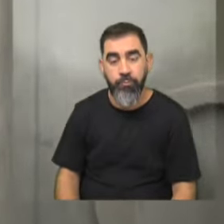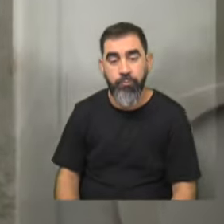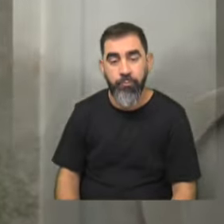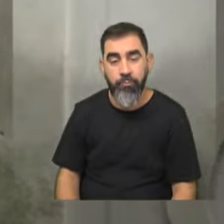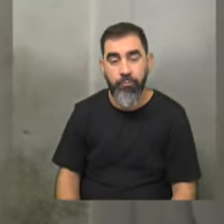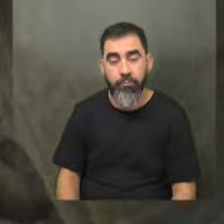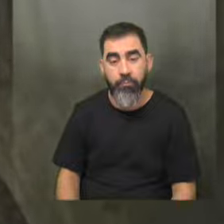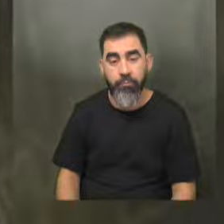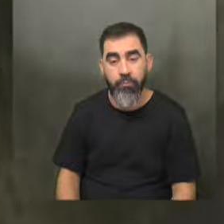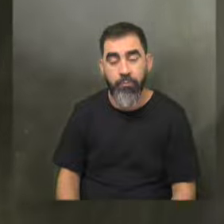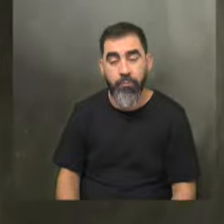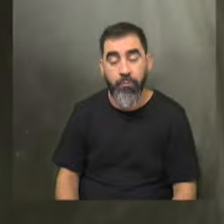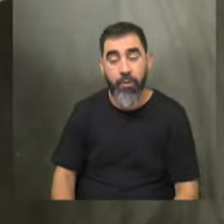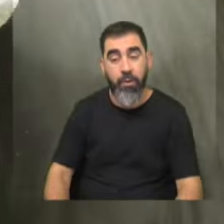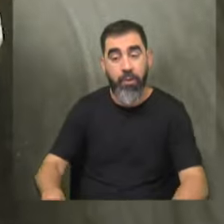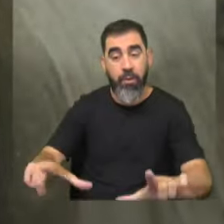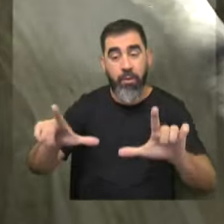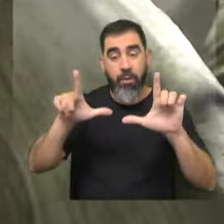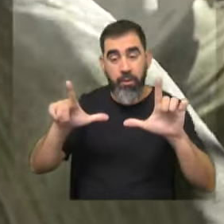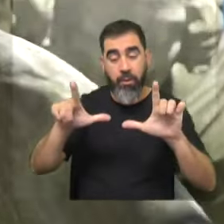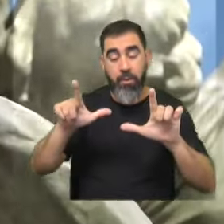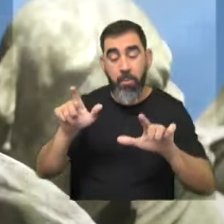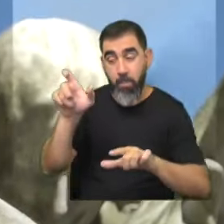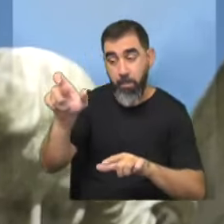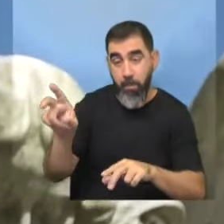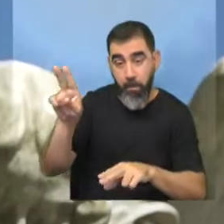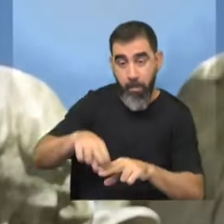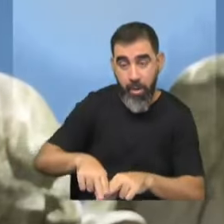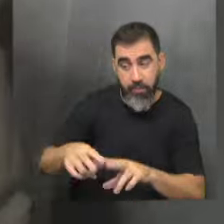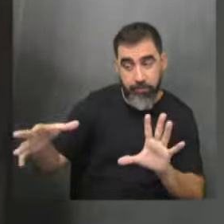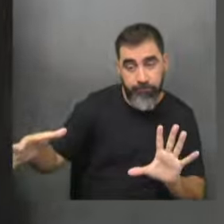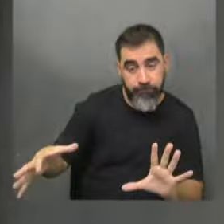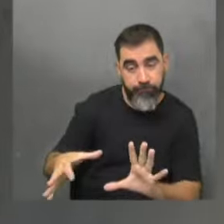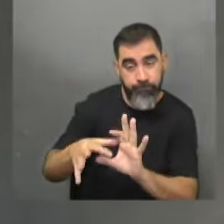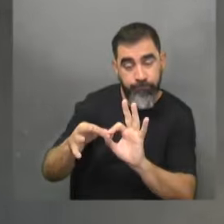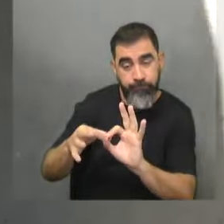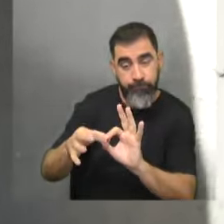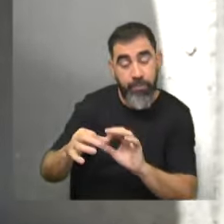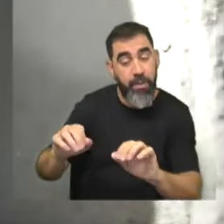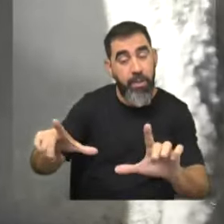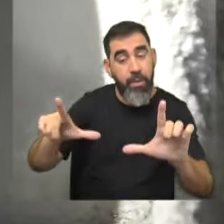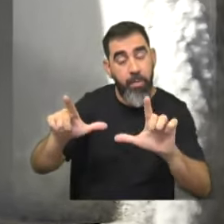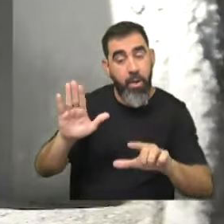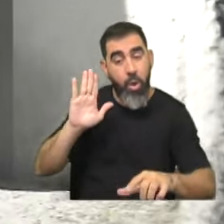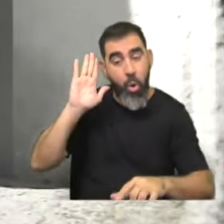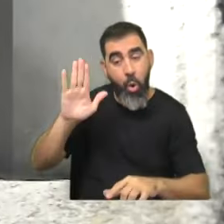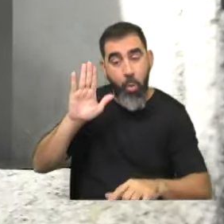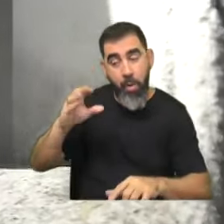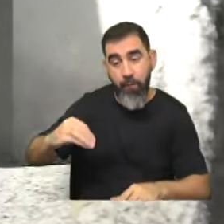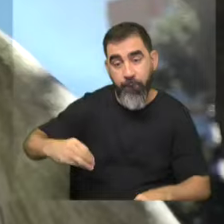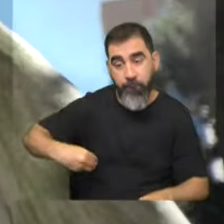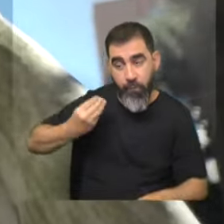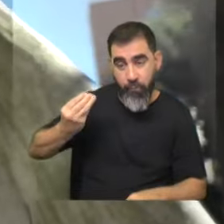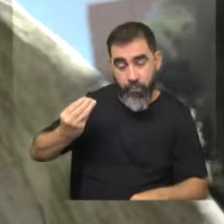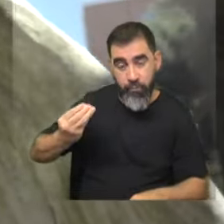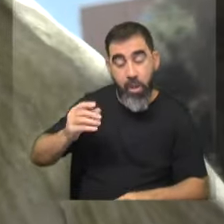En algún momento la imagen del homenajeado estaba vinculado a la imagen del homenajeado vivo. ¿Sí?